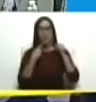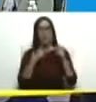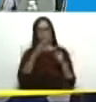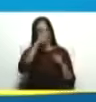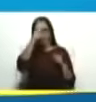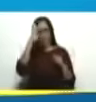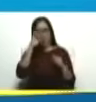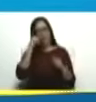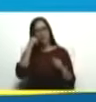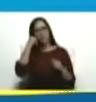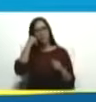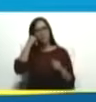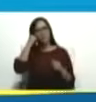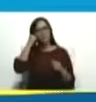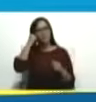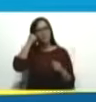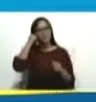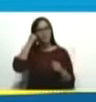Diosdado.